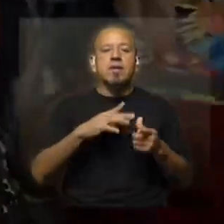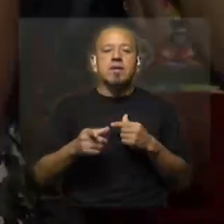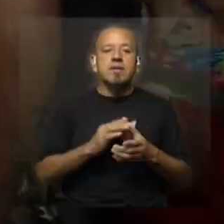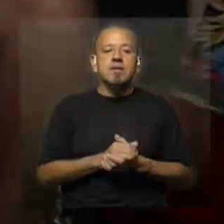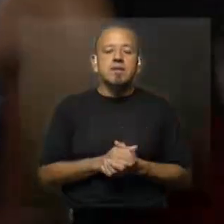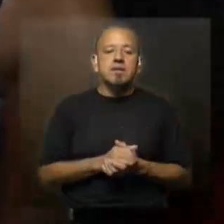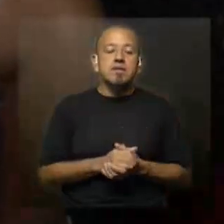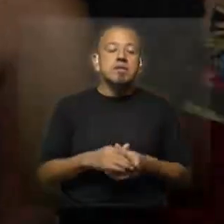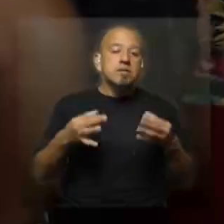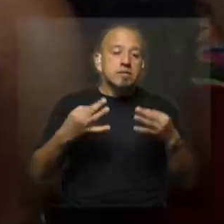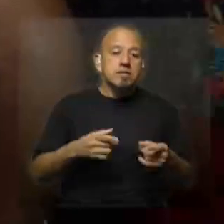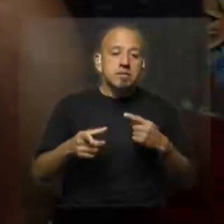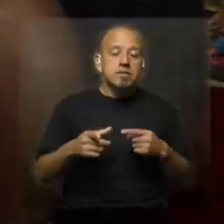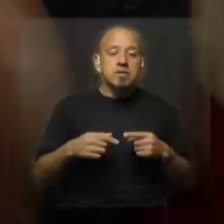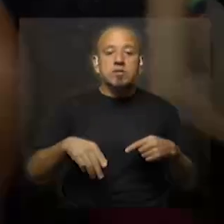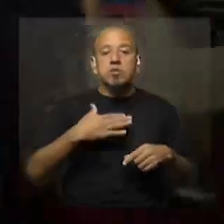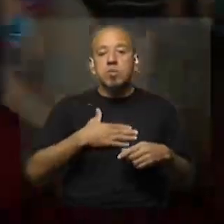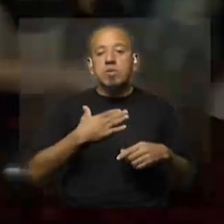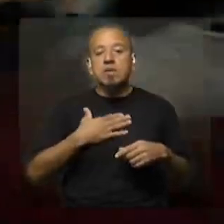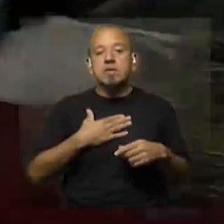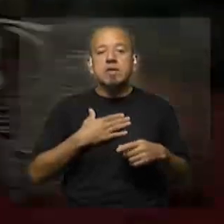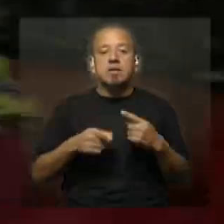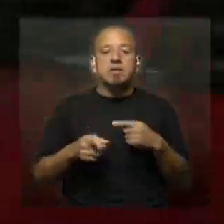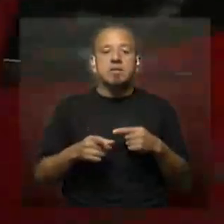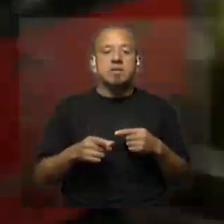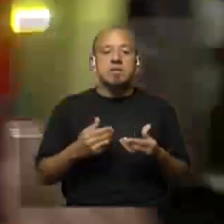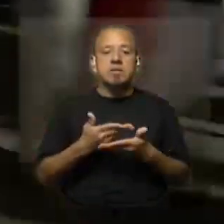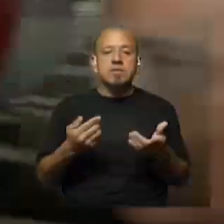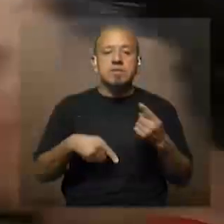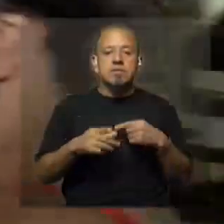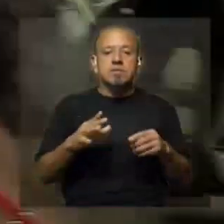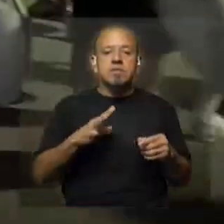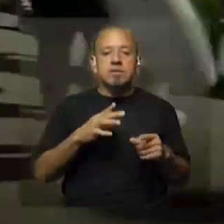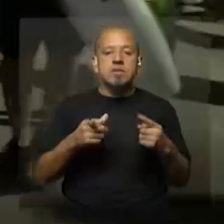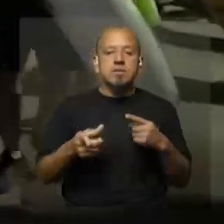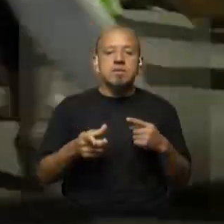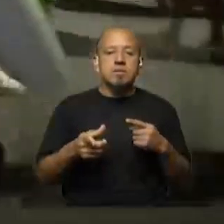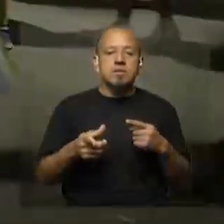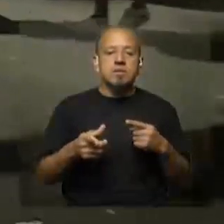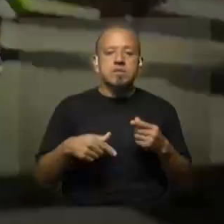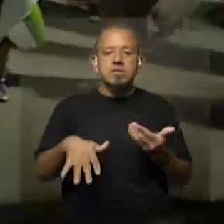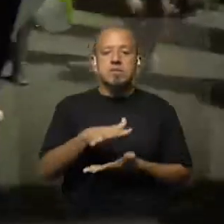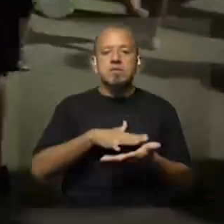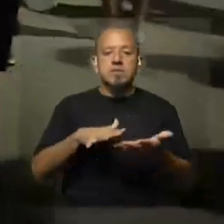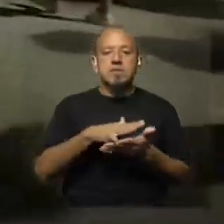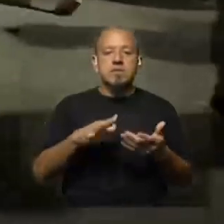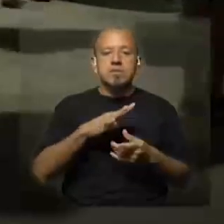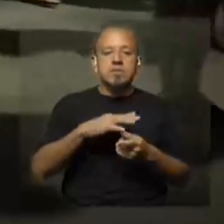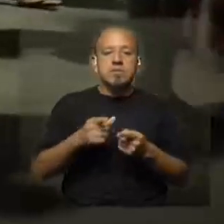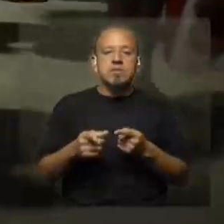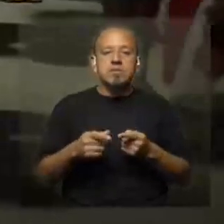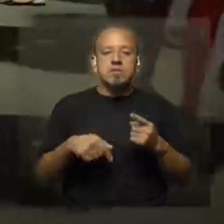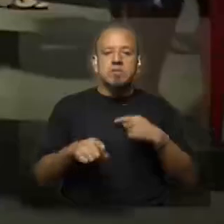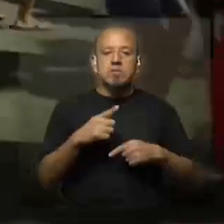Bien, increíble. La verdad que es un placer para nosotros, sobre todo por lo que genera acá en el barrio y lo que genera también en